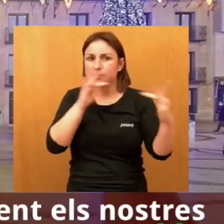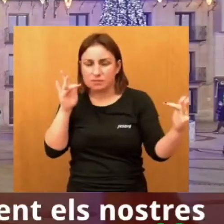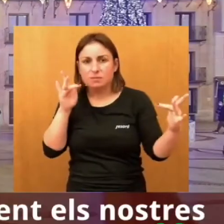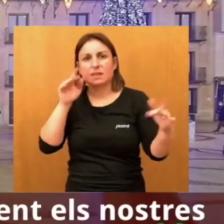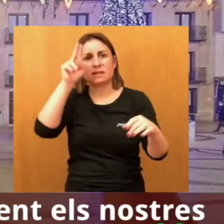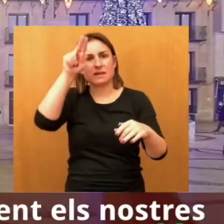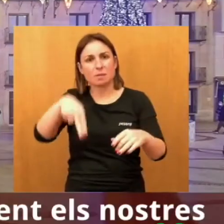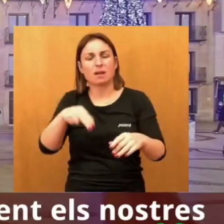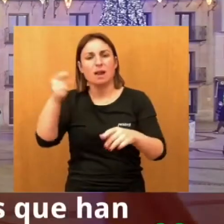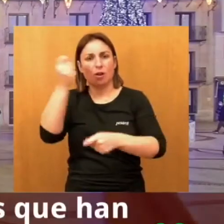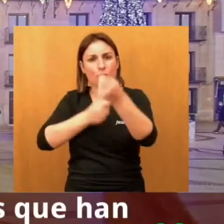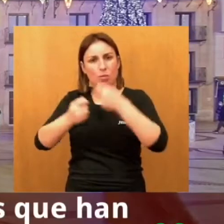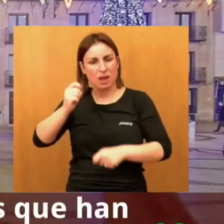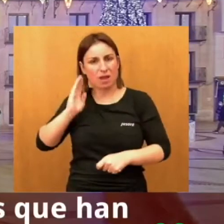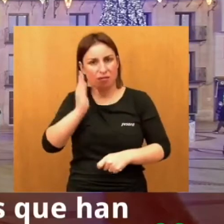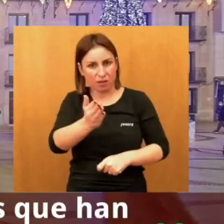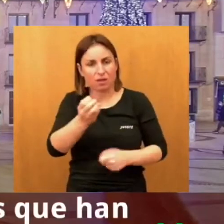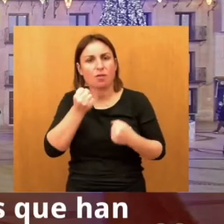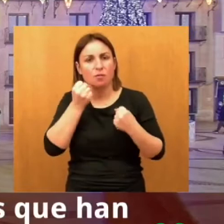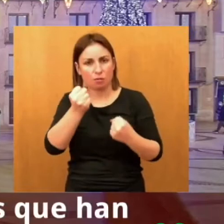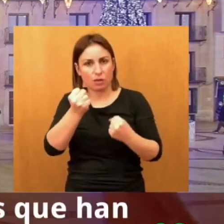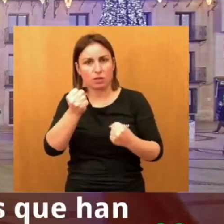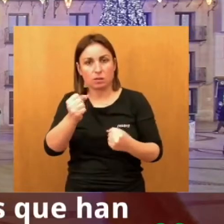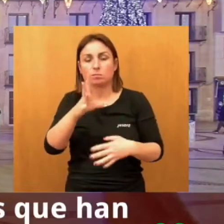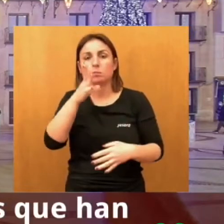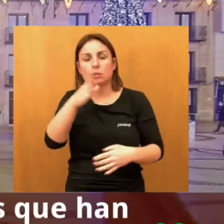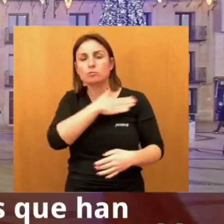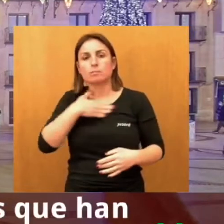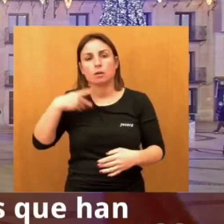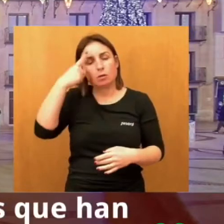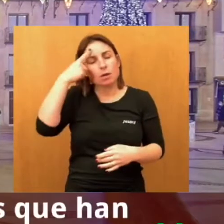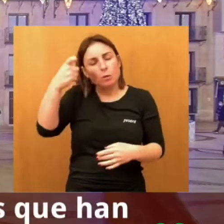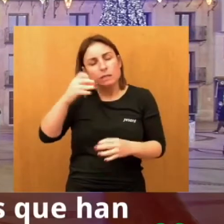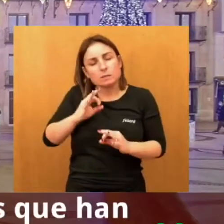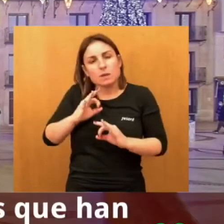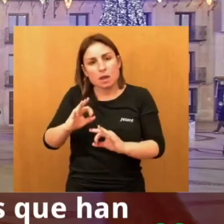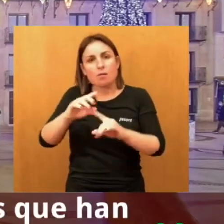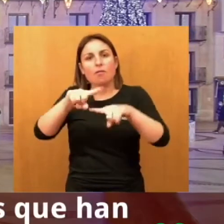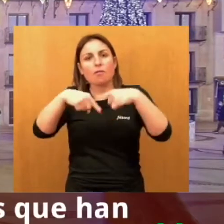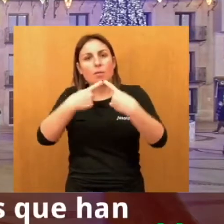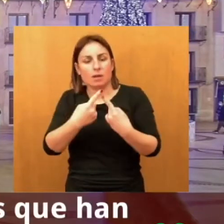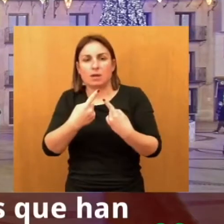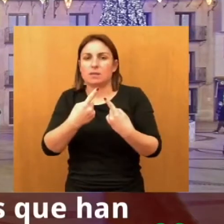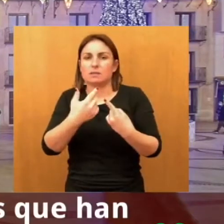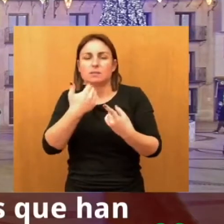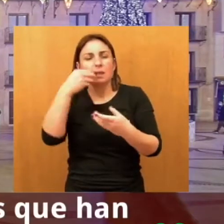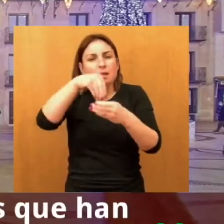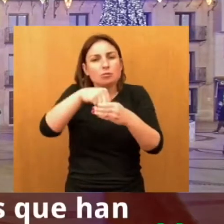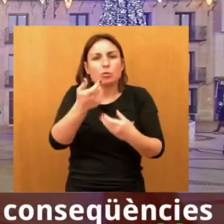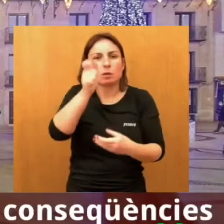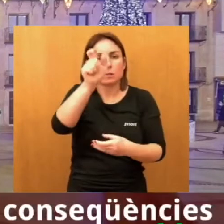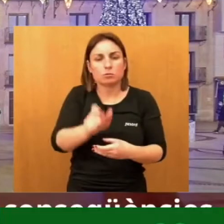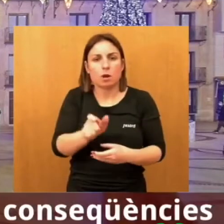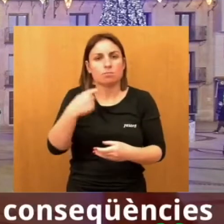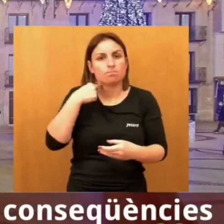por ello quiero tener un recuerdo especial para todas las familias que han perdido algún ser querido para todos los que han padecido la